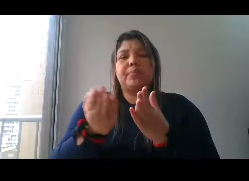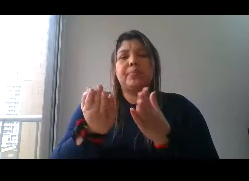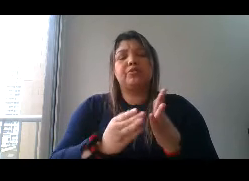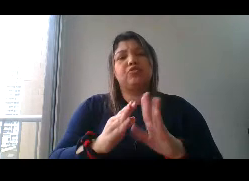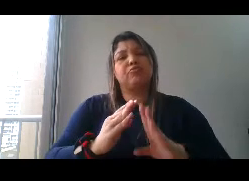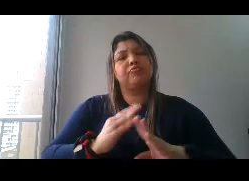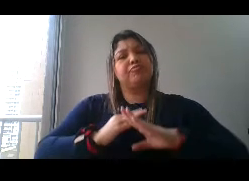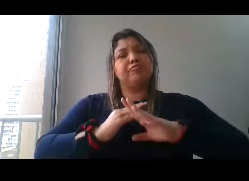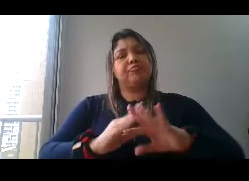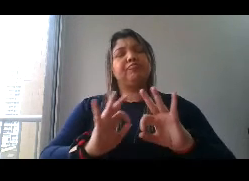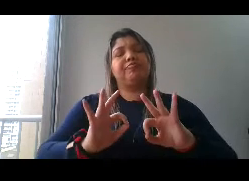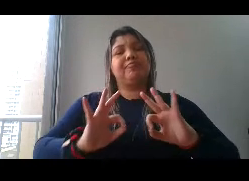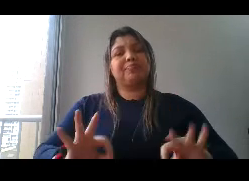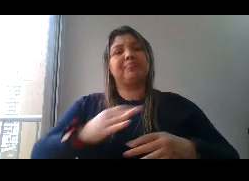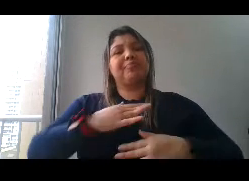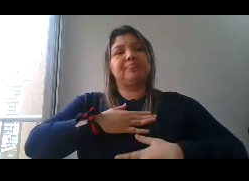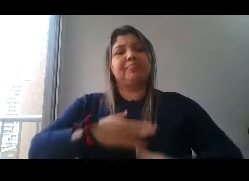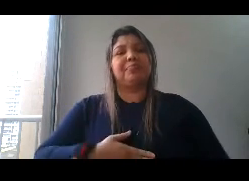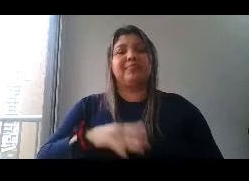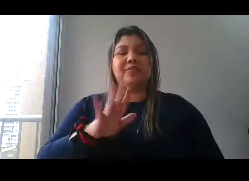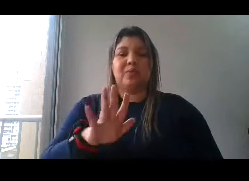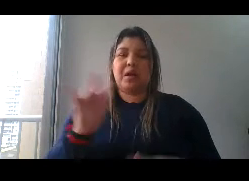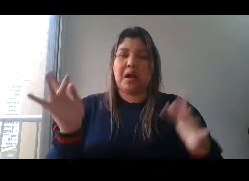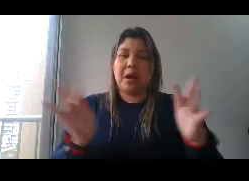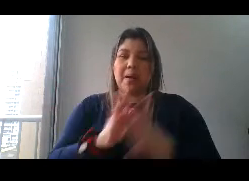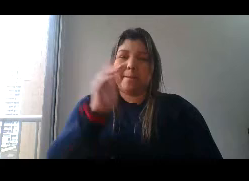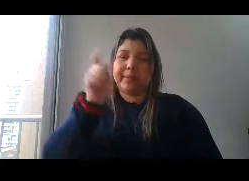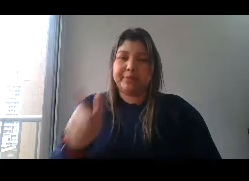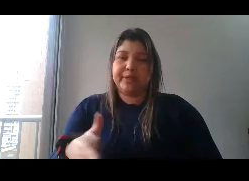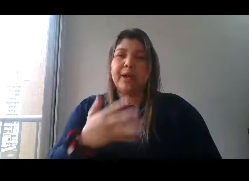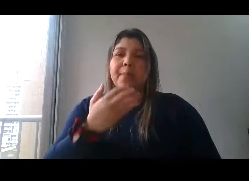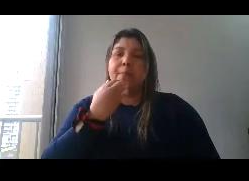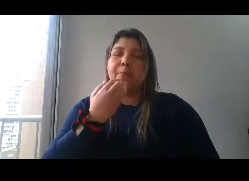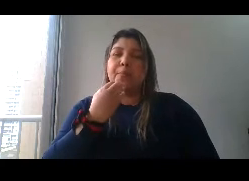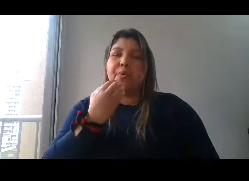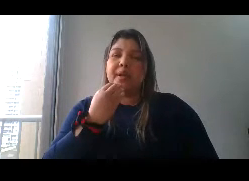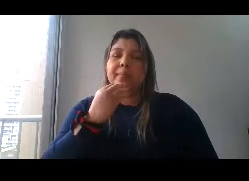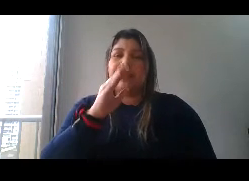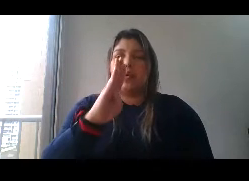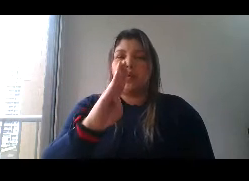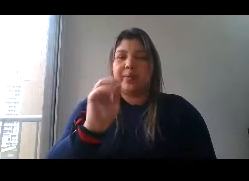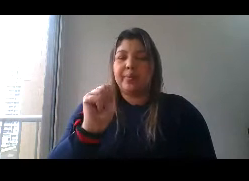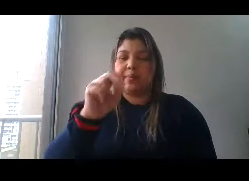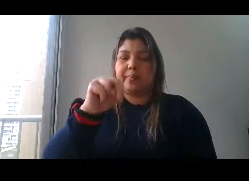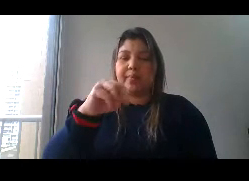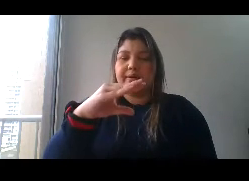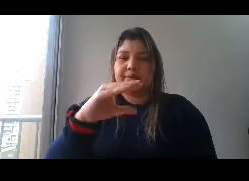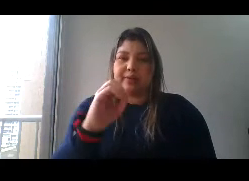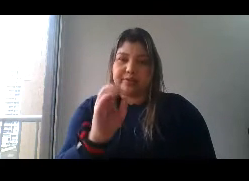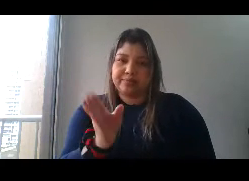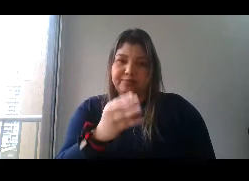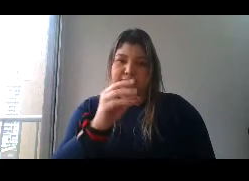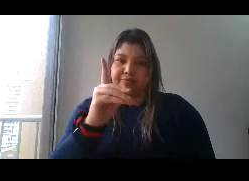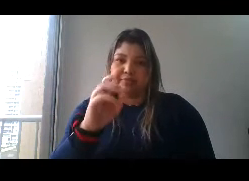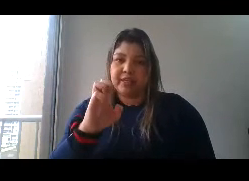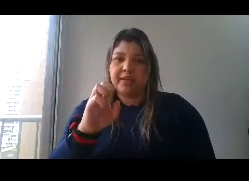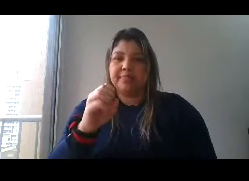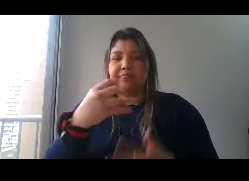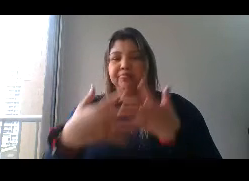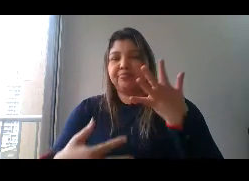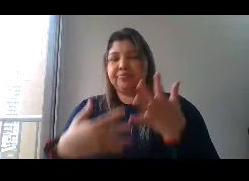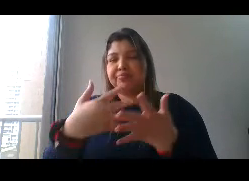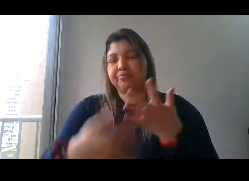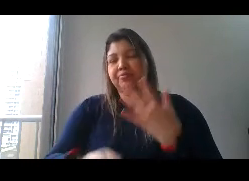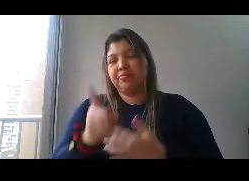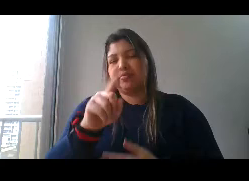Estos servicios, por lo menos en banco de sangre, ¿cierto? Prevenir complicaciones asociadas a la disponibilidad, manejo de sangre